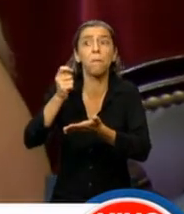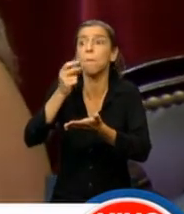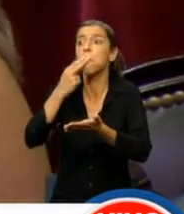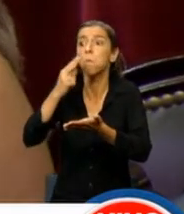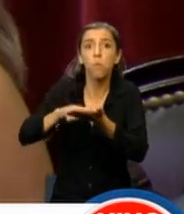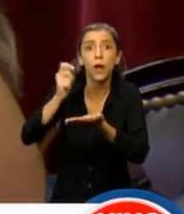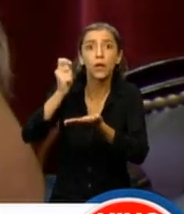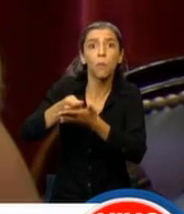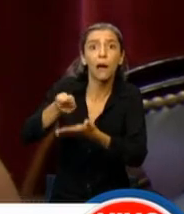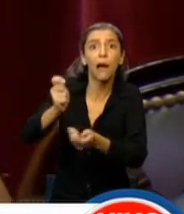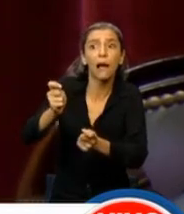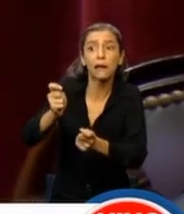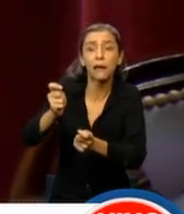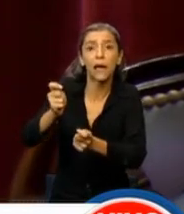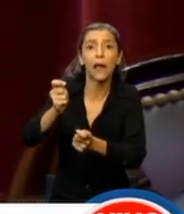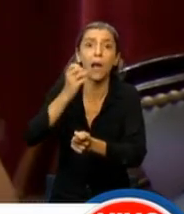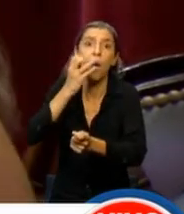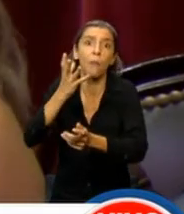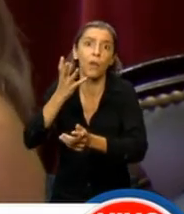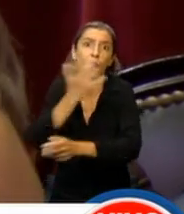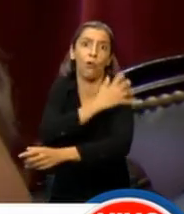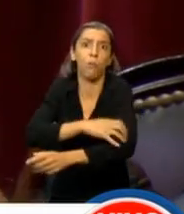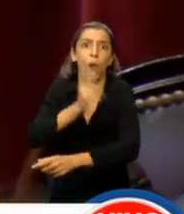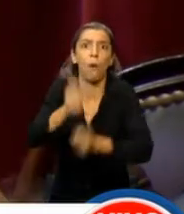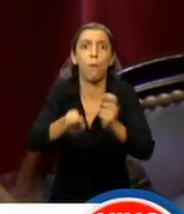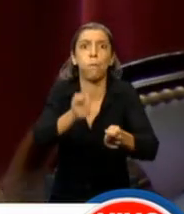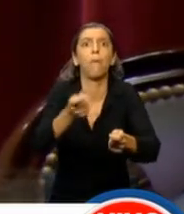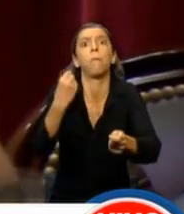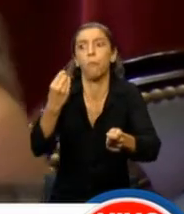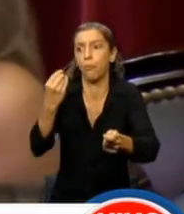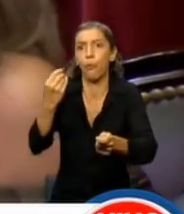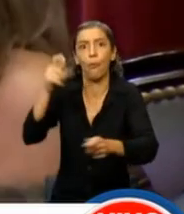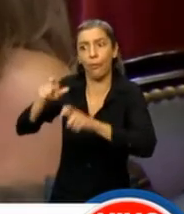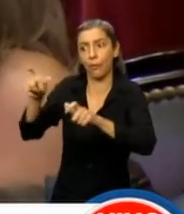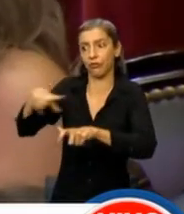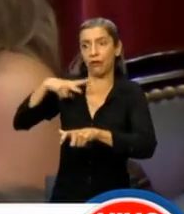cobras a los ricos, se ofenden y se van. Pues le digo al diputado Laspina,